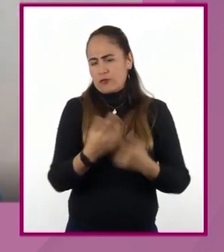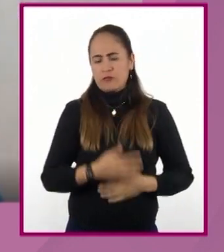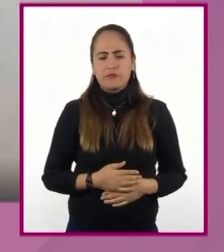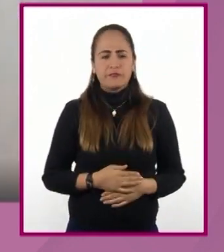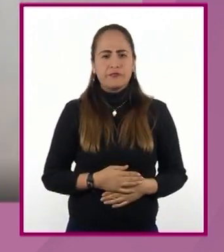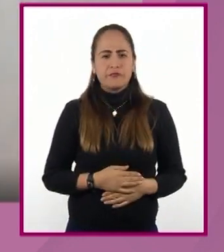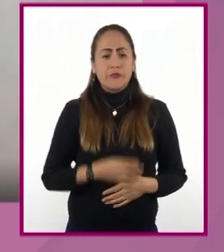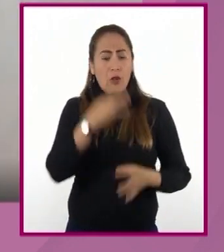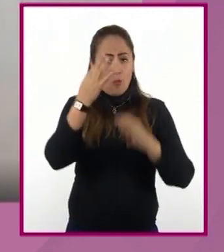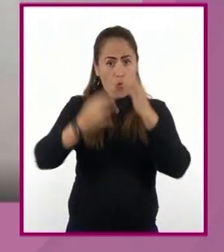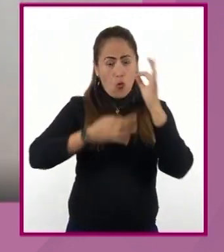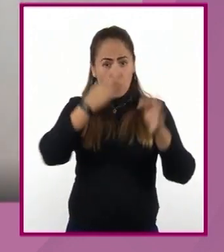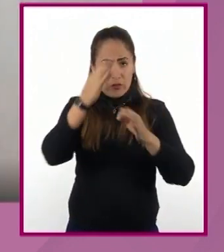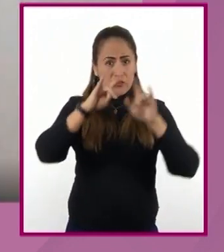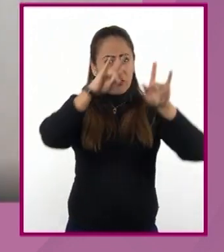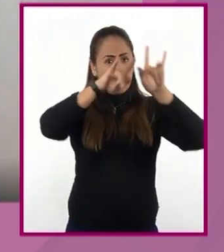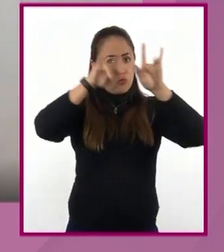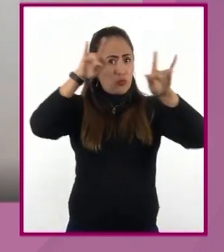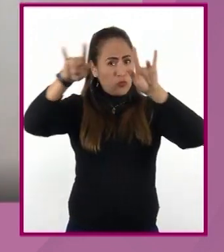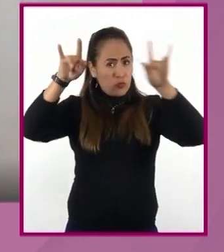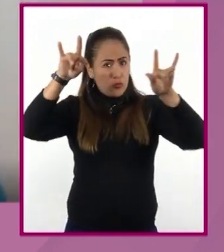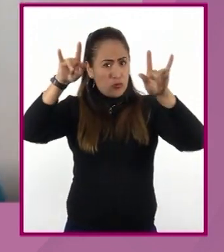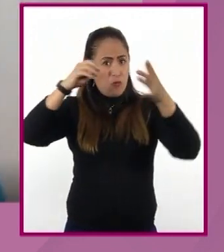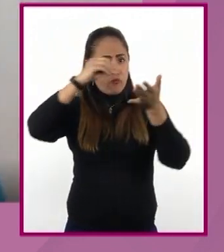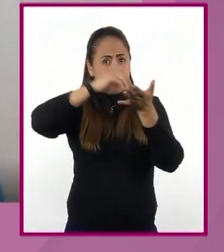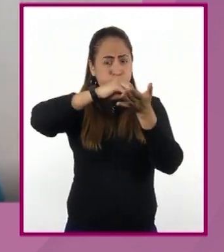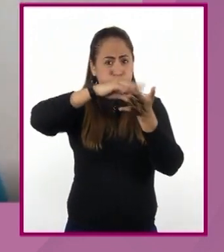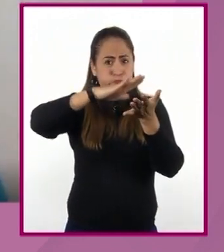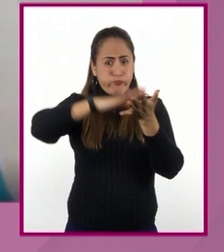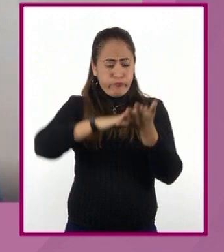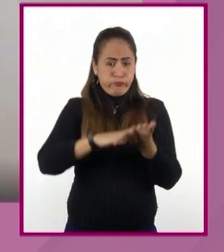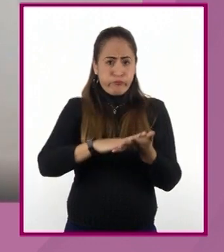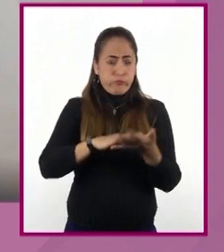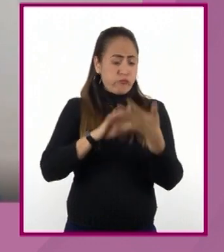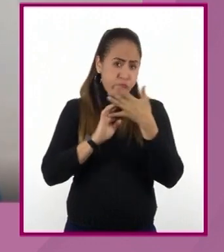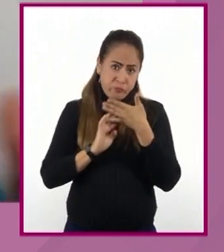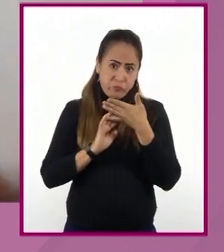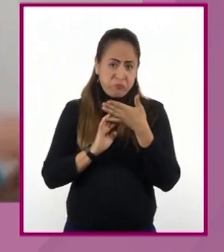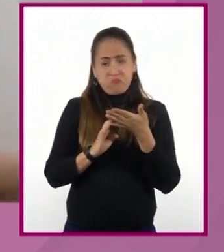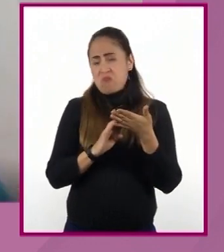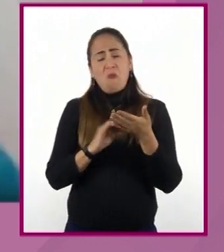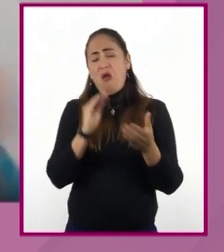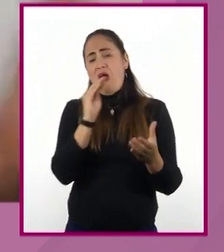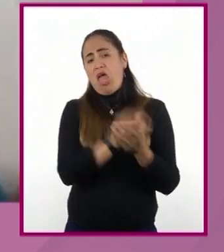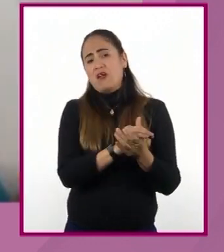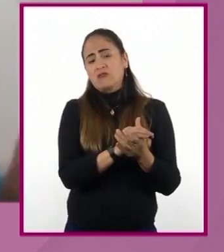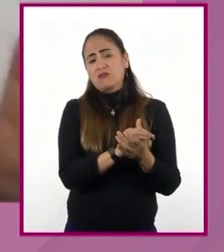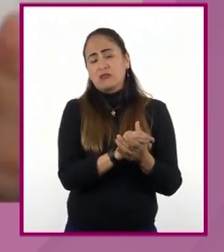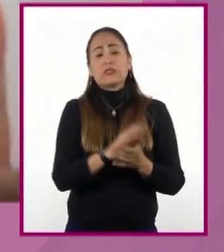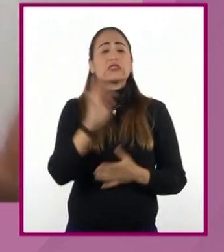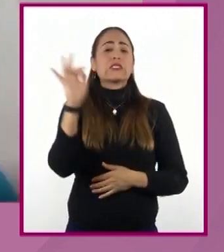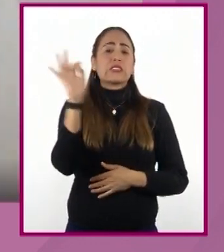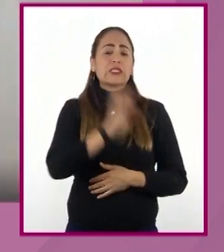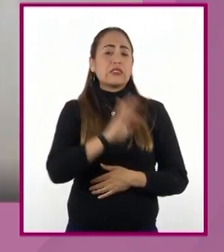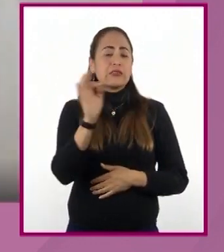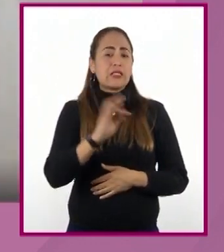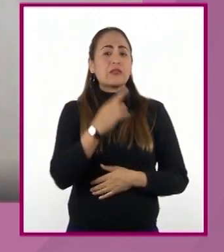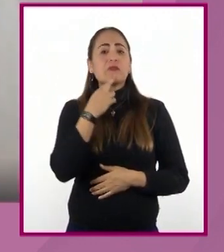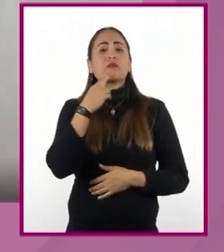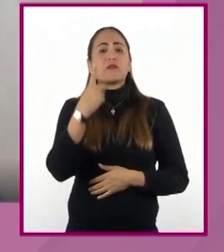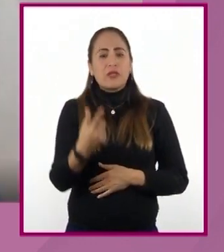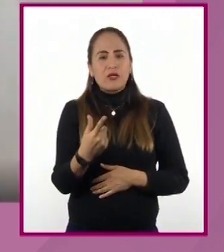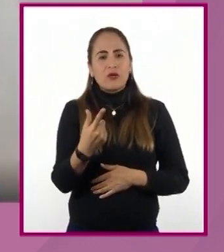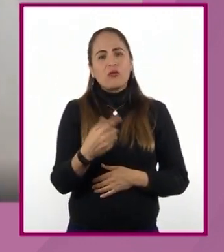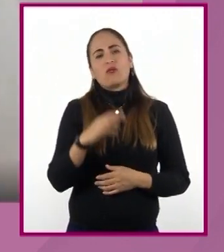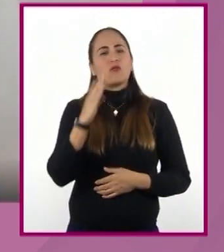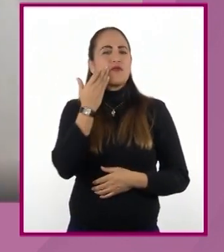probablemente ese anuncio no va a ir en una publicación porque ya nadie ve anuncios volantes, probablemente ese anuncio sería una animación en las